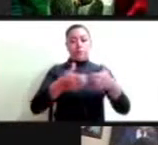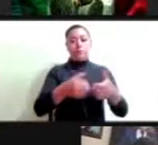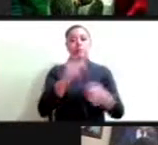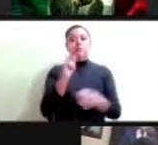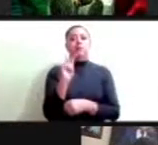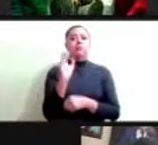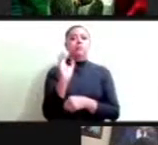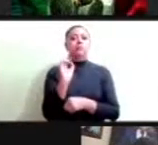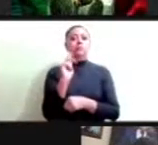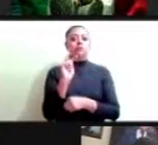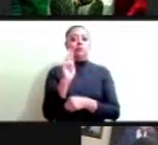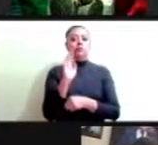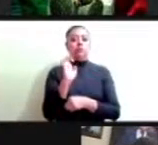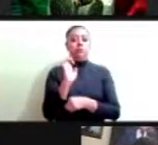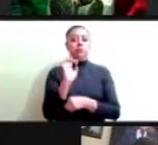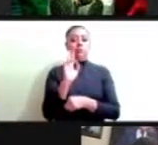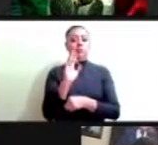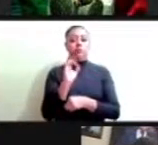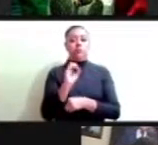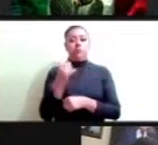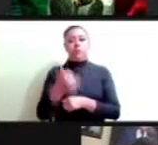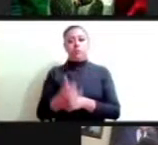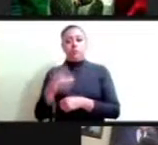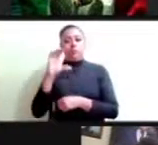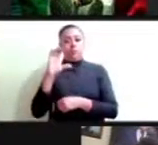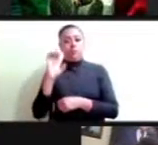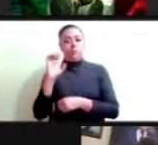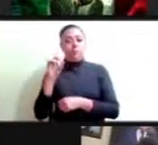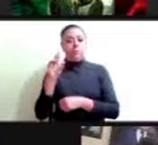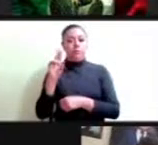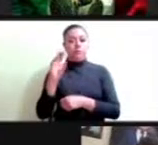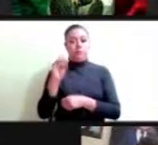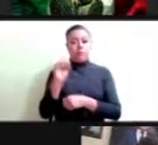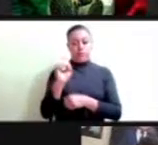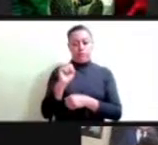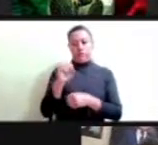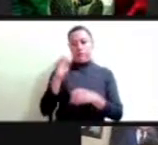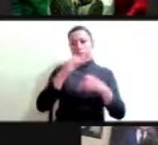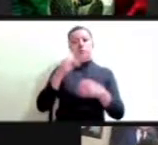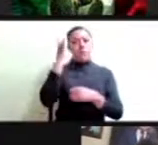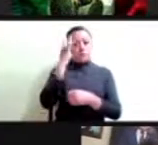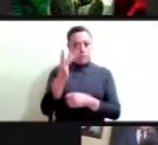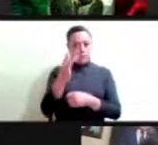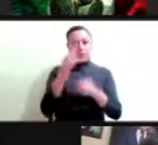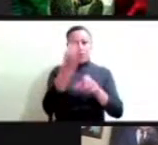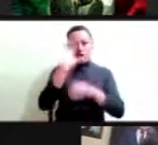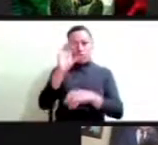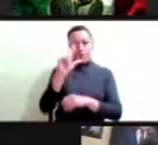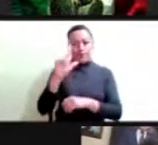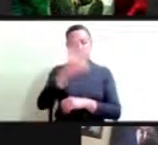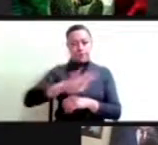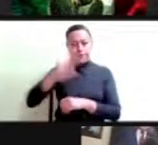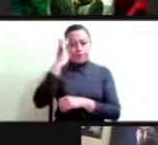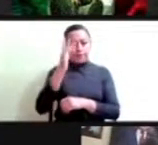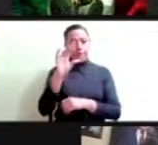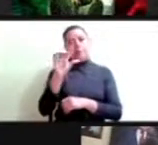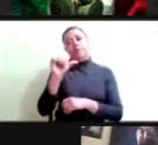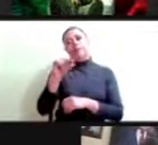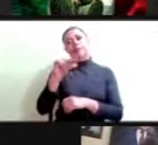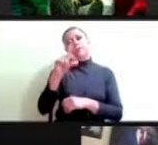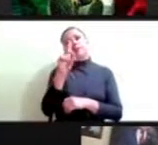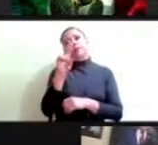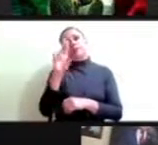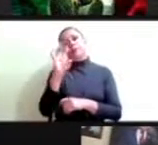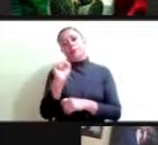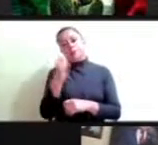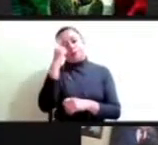Centro y Cedros de la colonia San Andrés, todas en la demarcación territorial de Azcapotzalco, con la finalidad de disminuir la comisión de delitos en estas